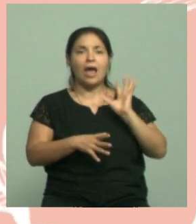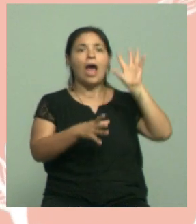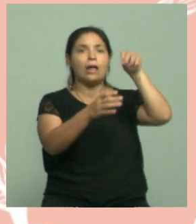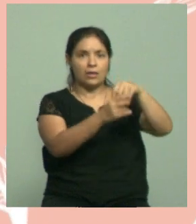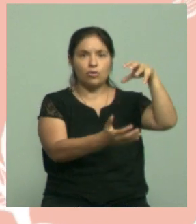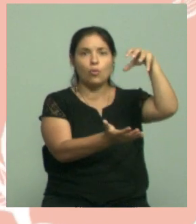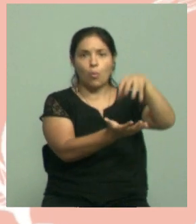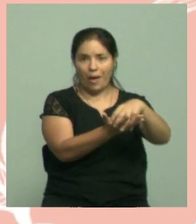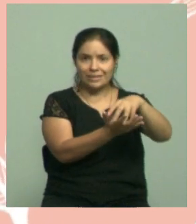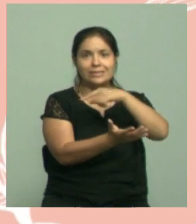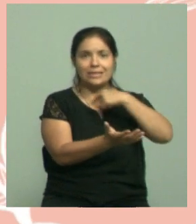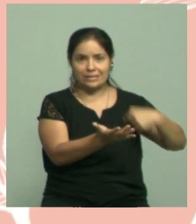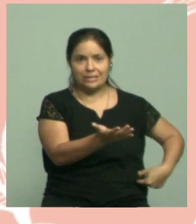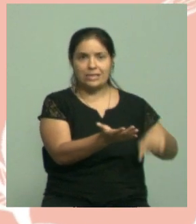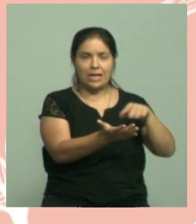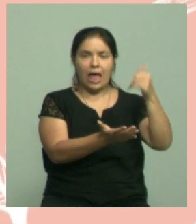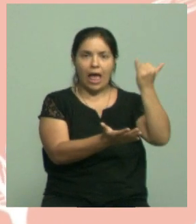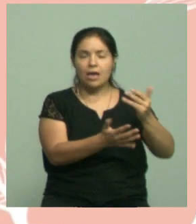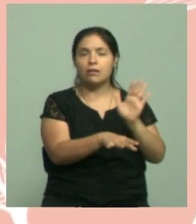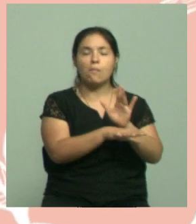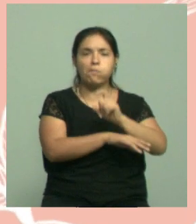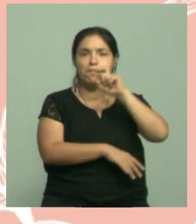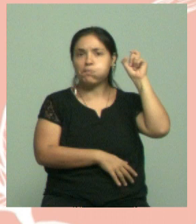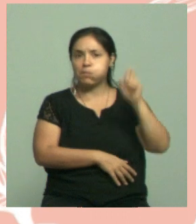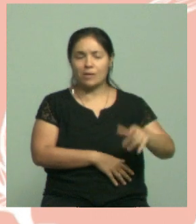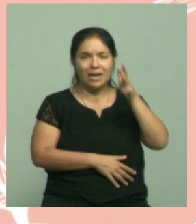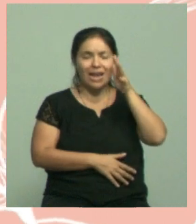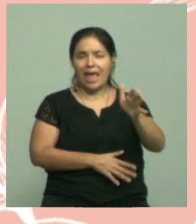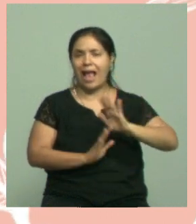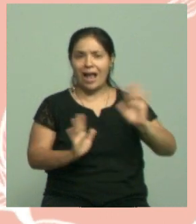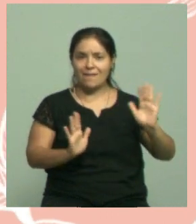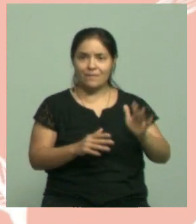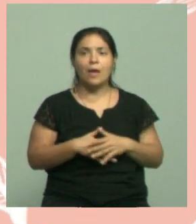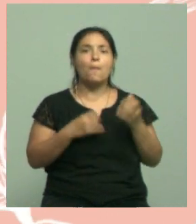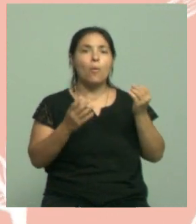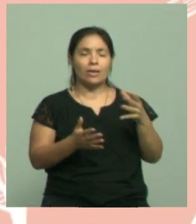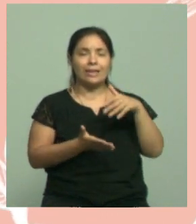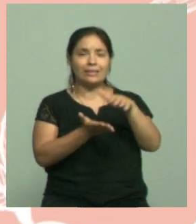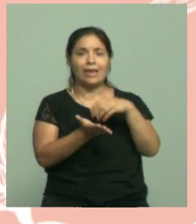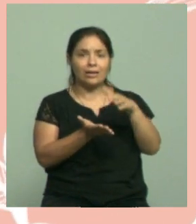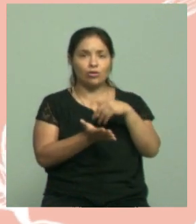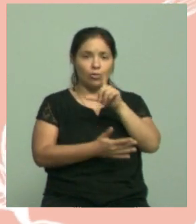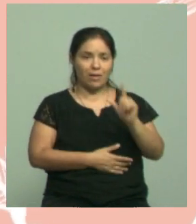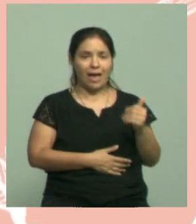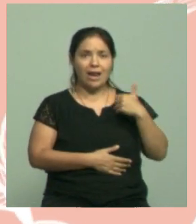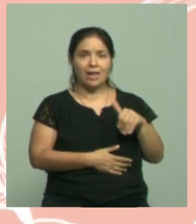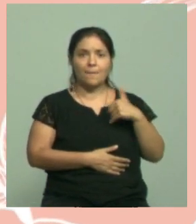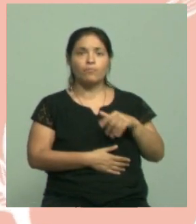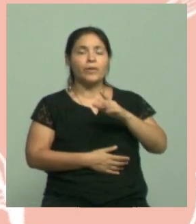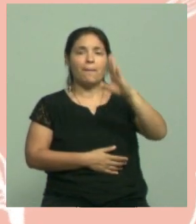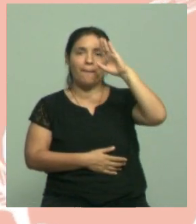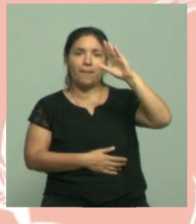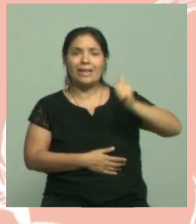de la base, lo cual implicaría una ilegalidad muy grande, porque en nuestro territorio no pueden ingresar Fuerzas Armadas en